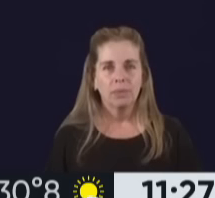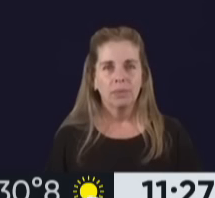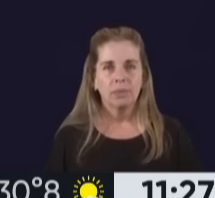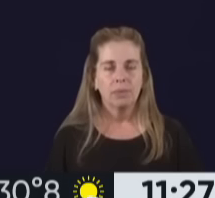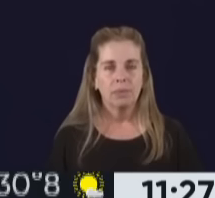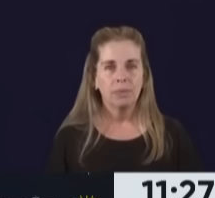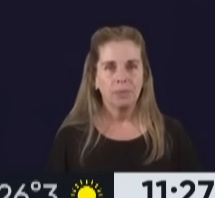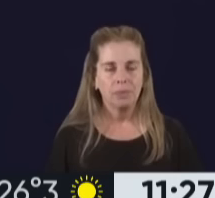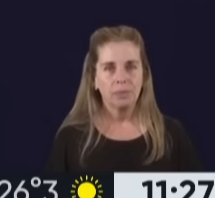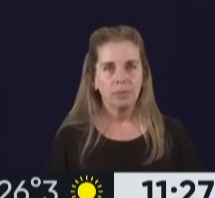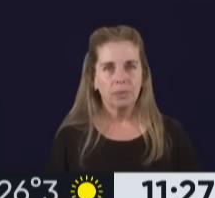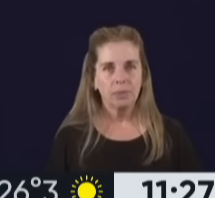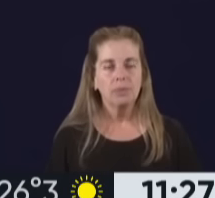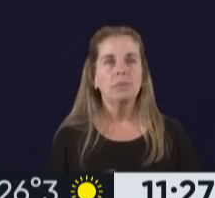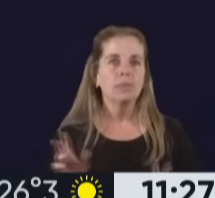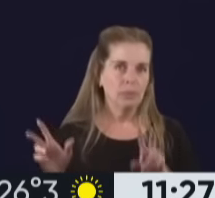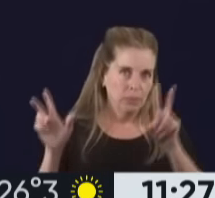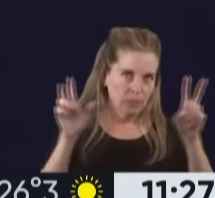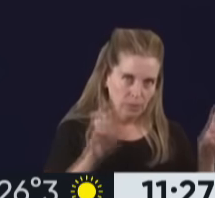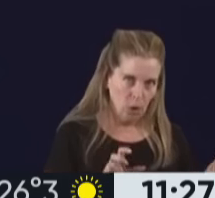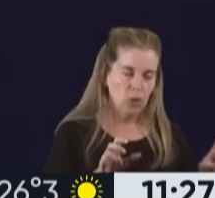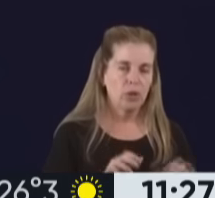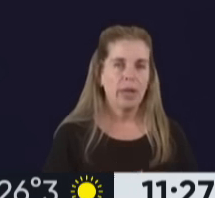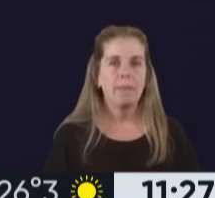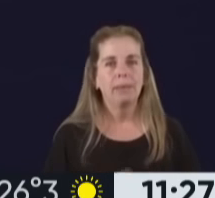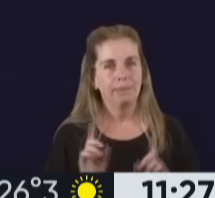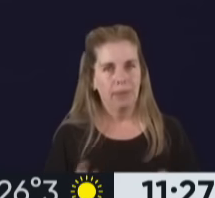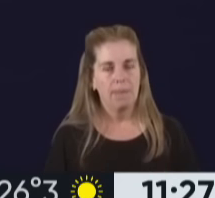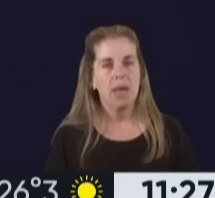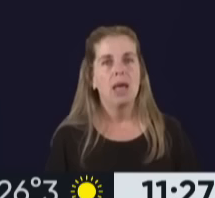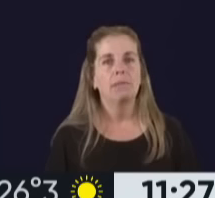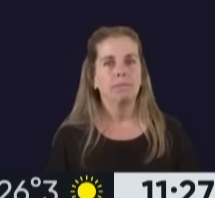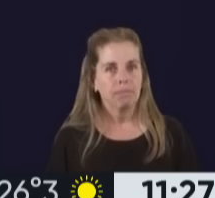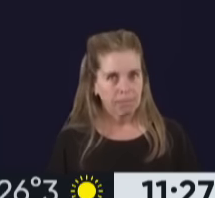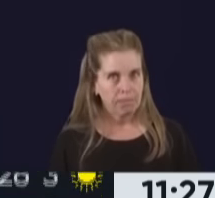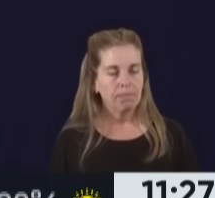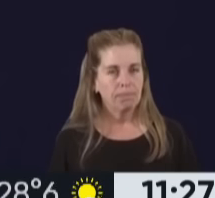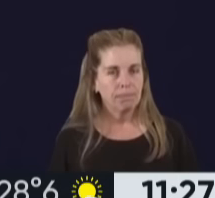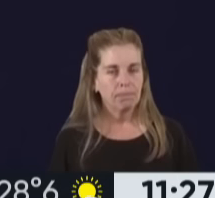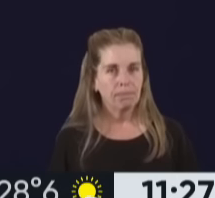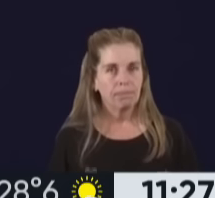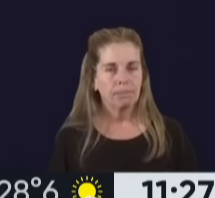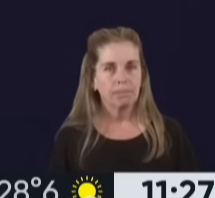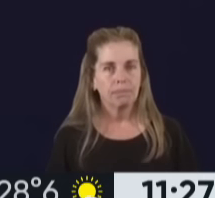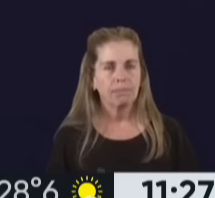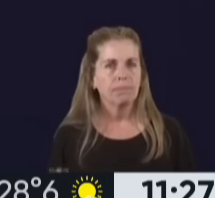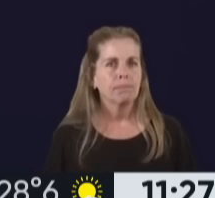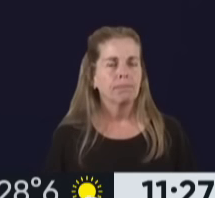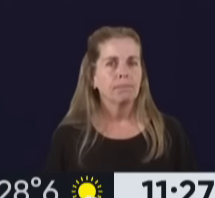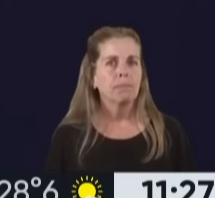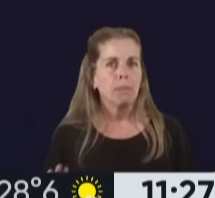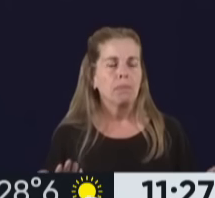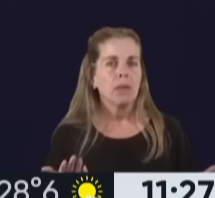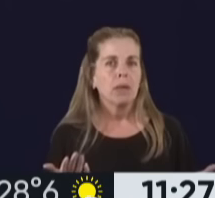Con el propósito de, absolutamente en otro orden de cosas, con el propósito de poner a disposición de los argentinos la